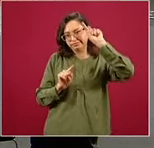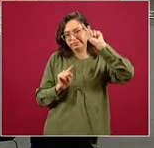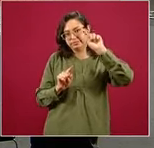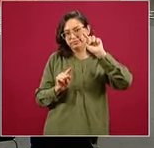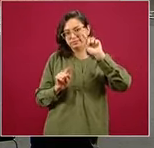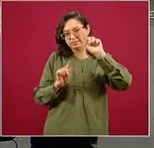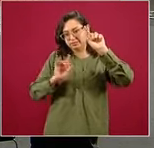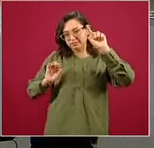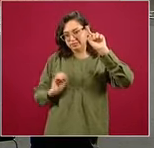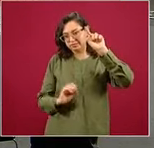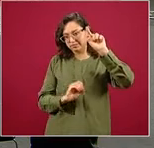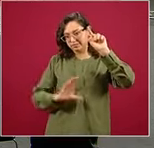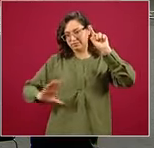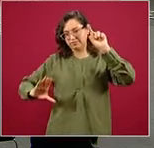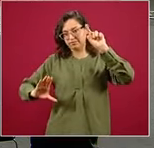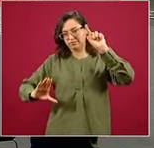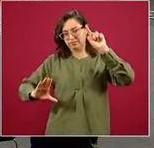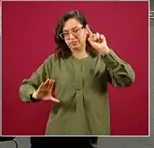queremos ver.